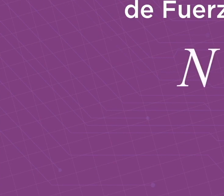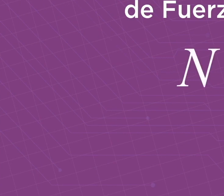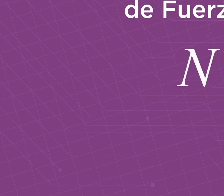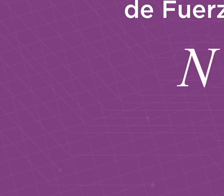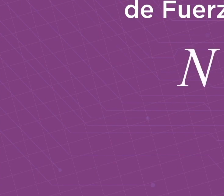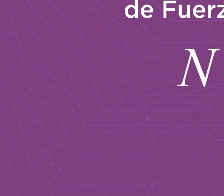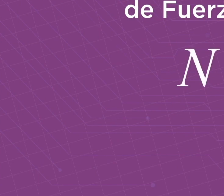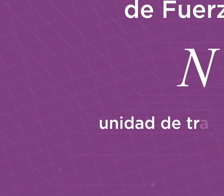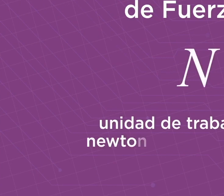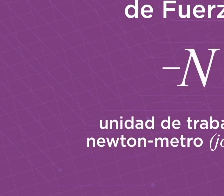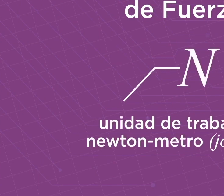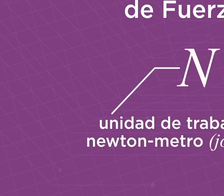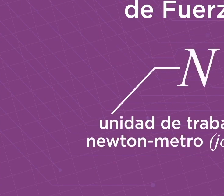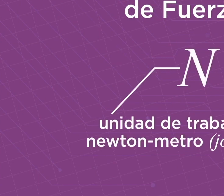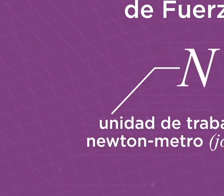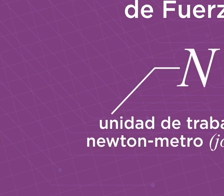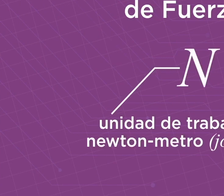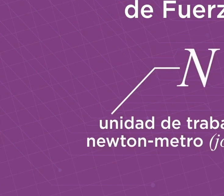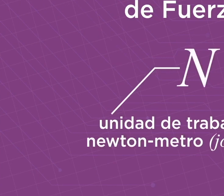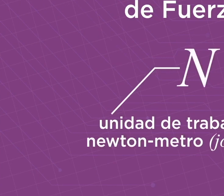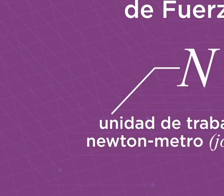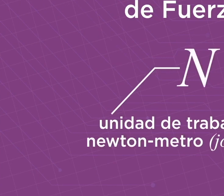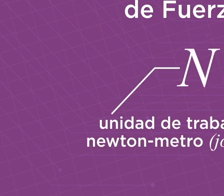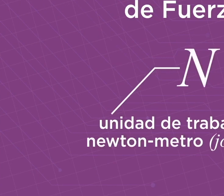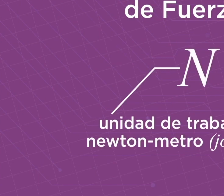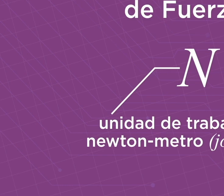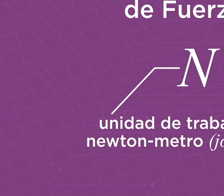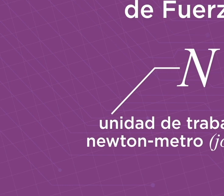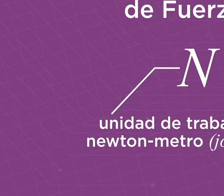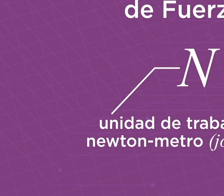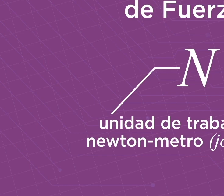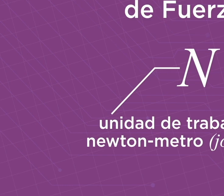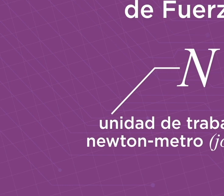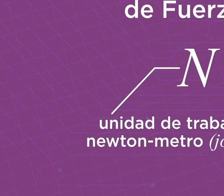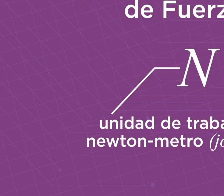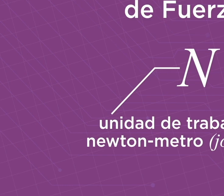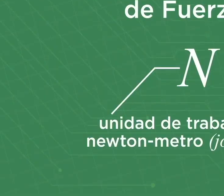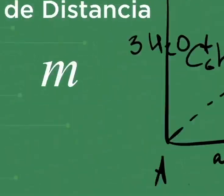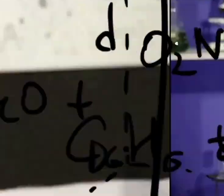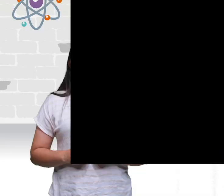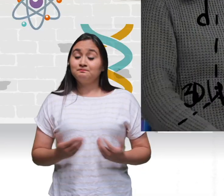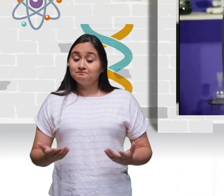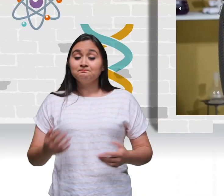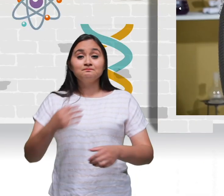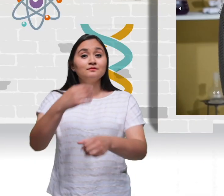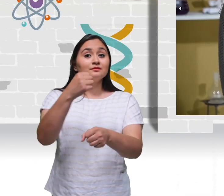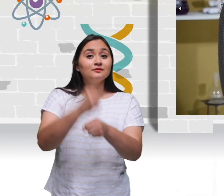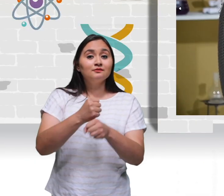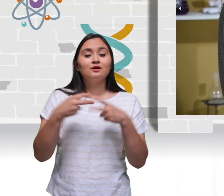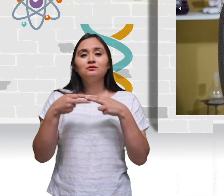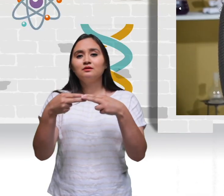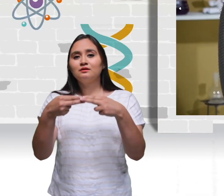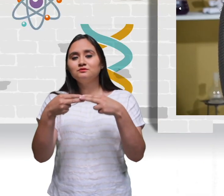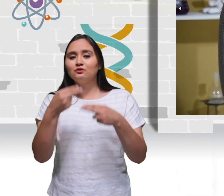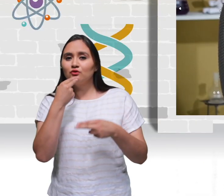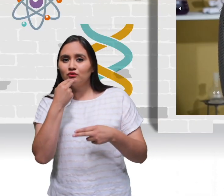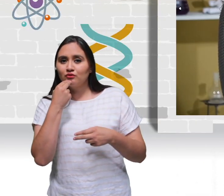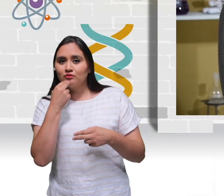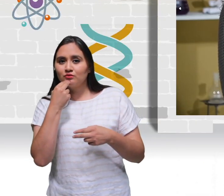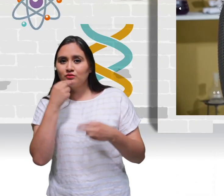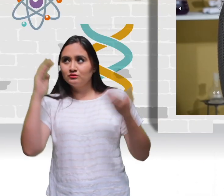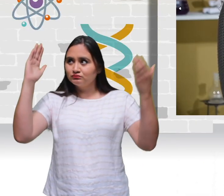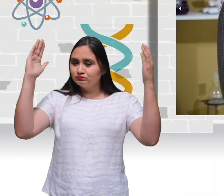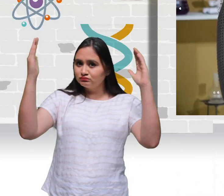La unidad de trabajo es el newton metro, que también se conoce como joule. El trabajo está relacionado